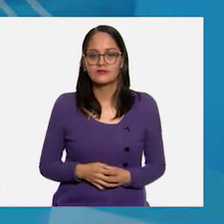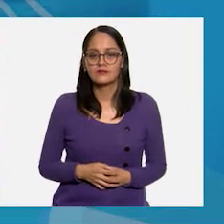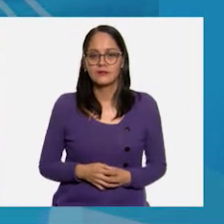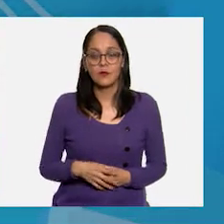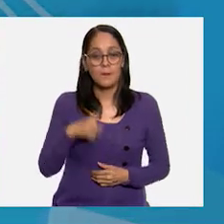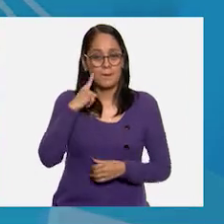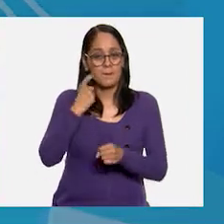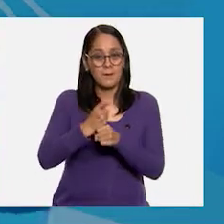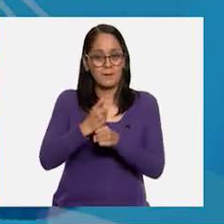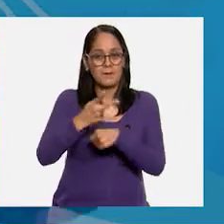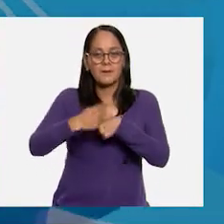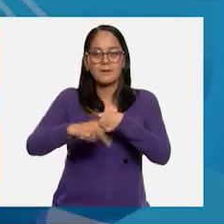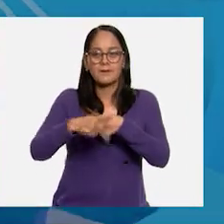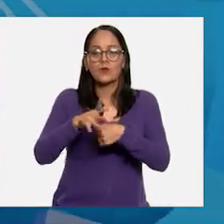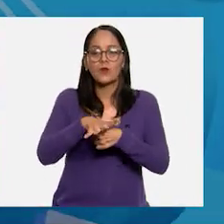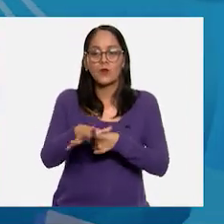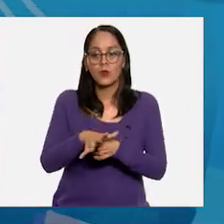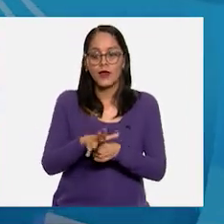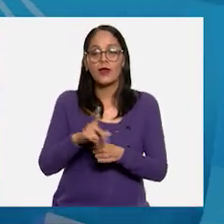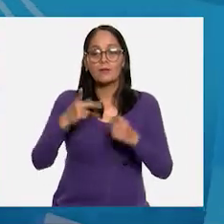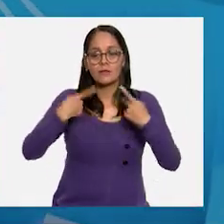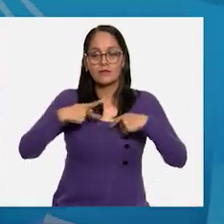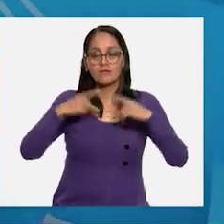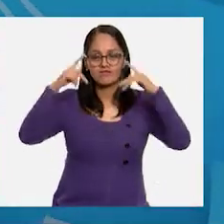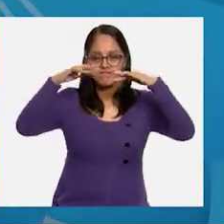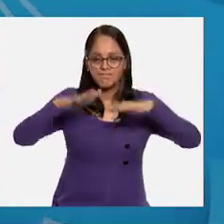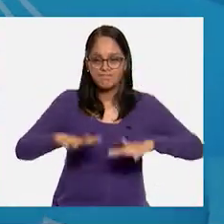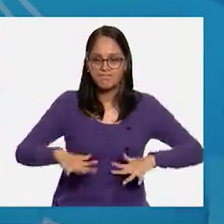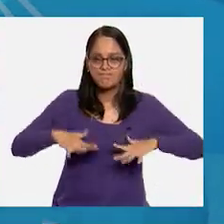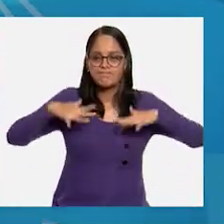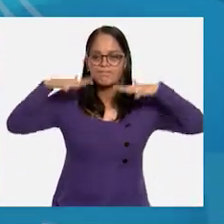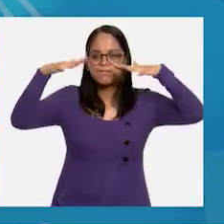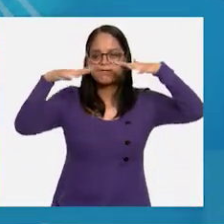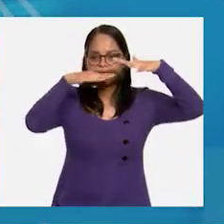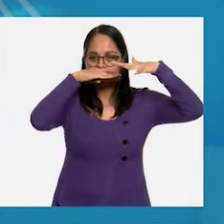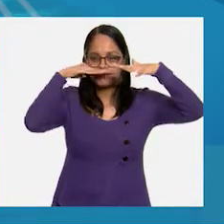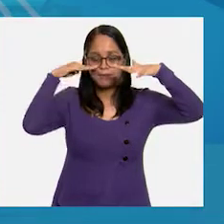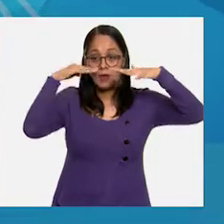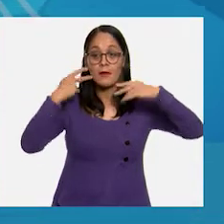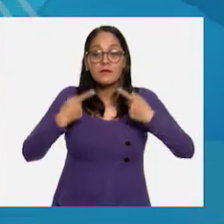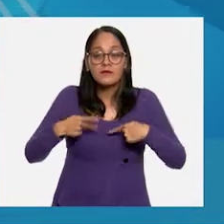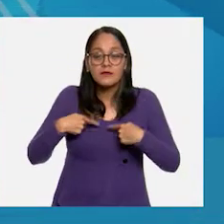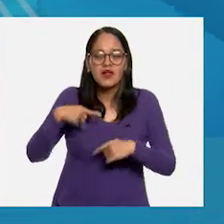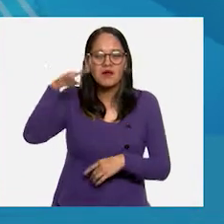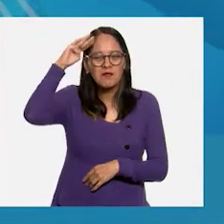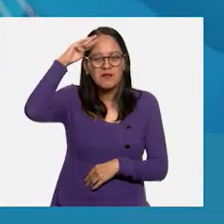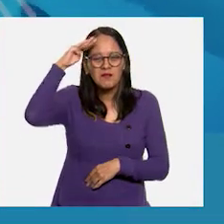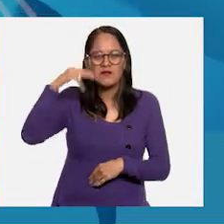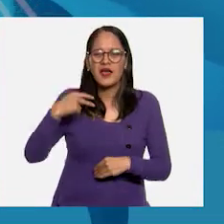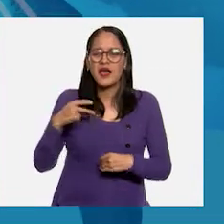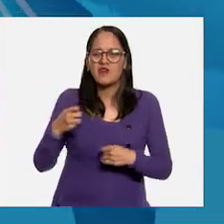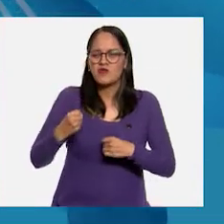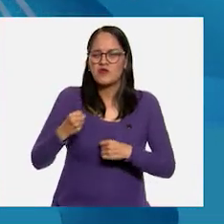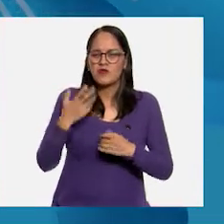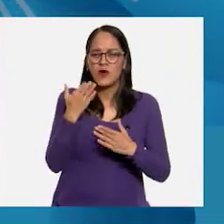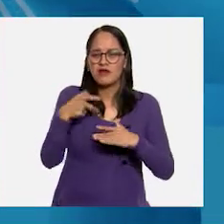El principal riesgo que corre la población es el ahogamiento, ya que muchas veces las personas no dimensionan la fuerza del agua e intentan cruzar calles, arroyos o ríos y pueden